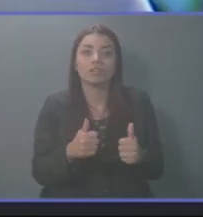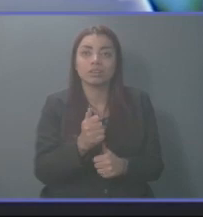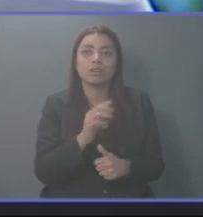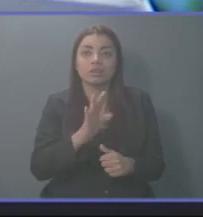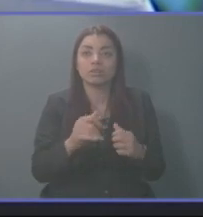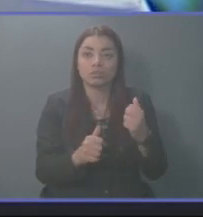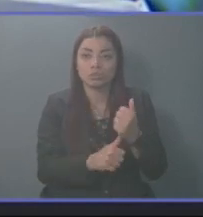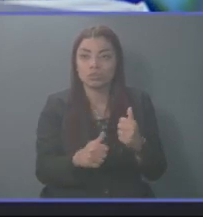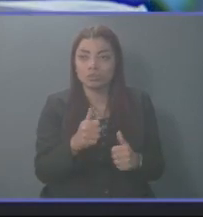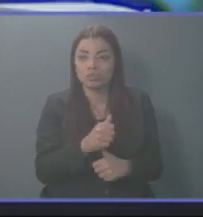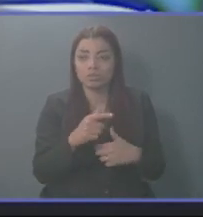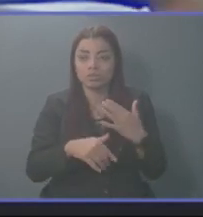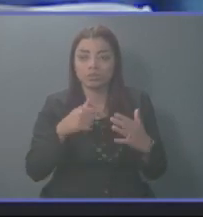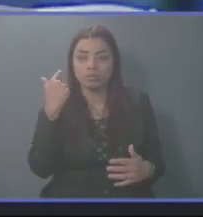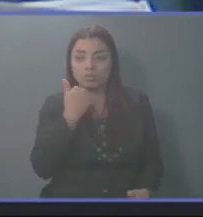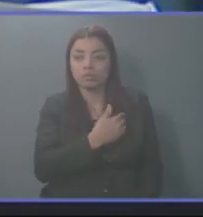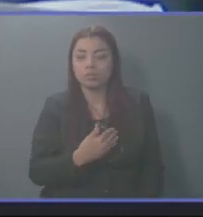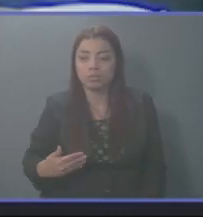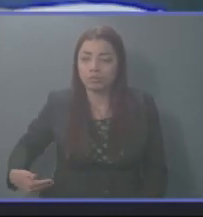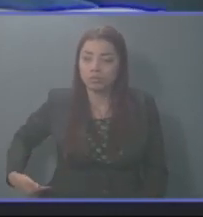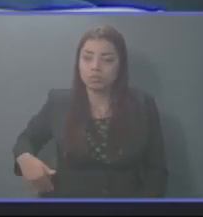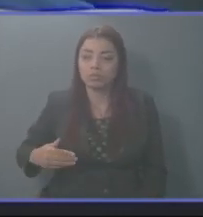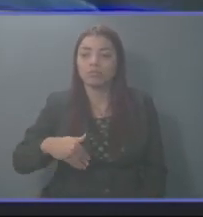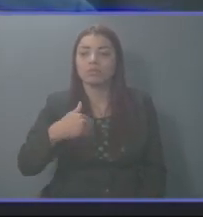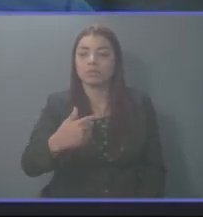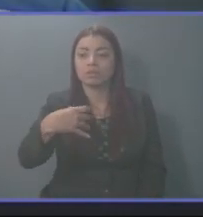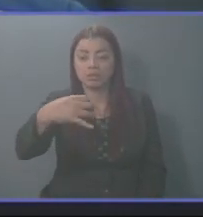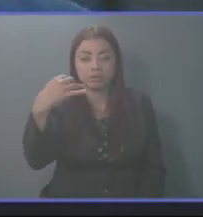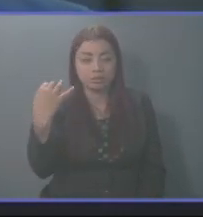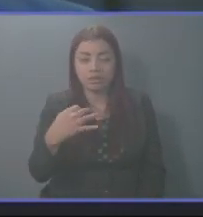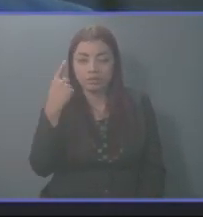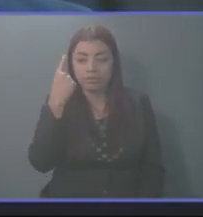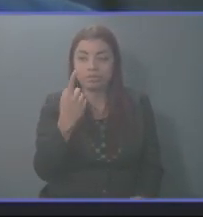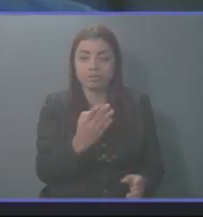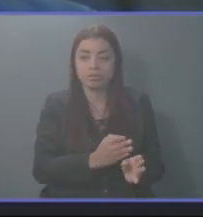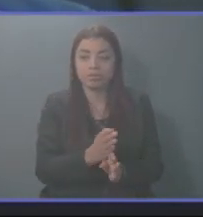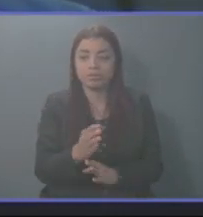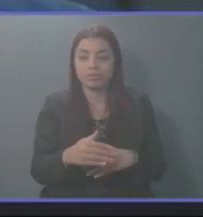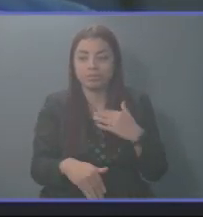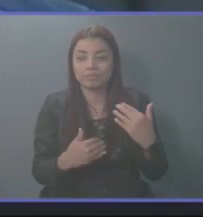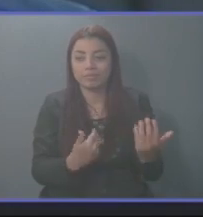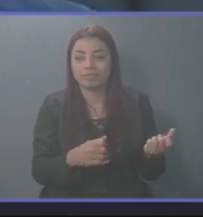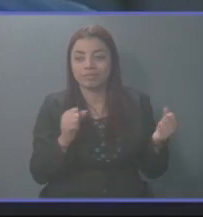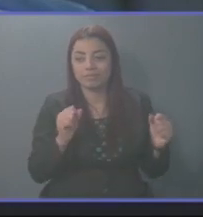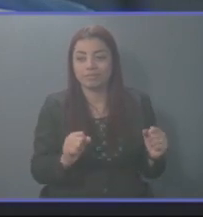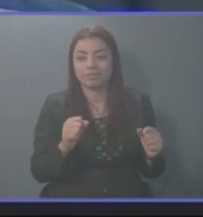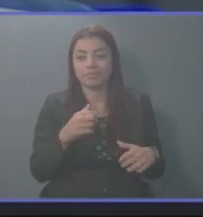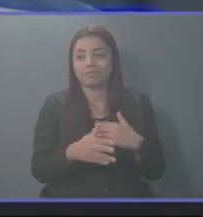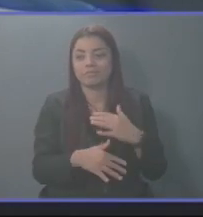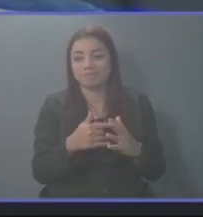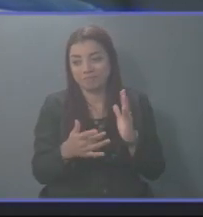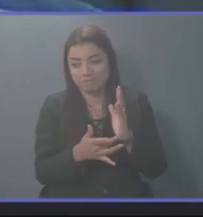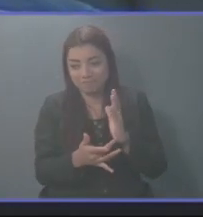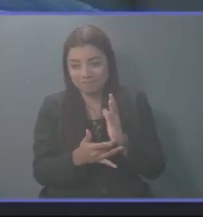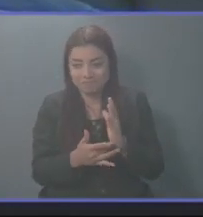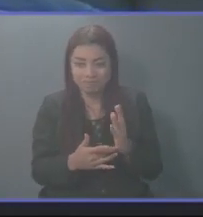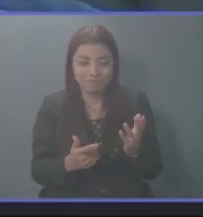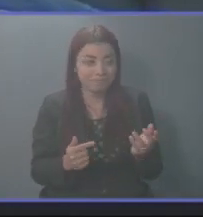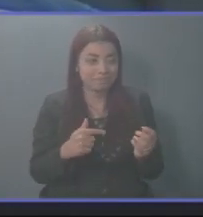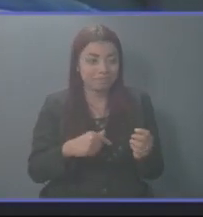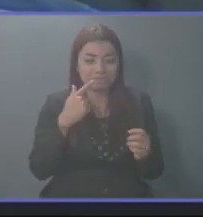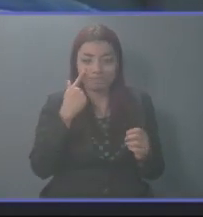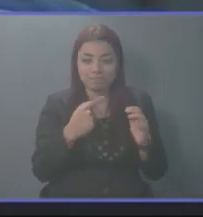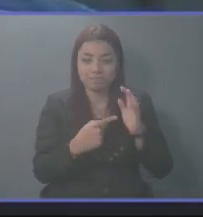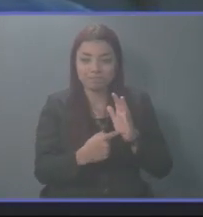suplentes nombrados por el presidente del INDES, quienes deben ser profesionales con capacidades técnicas demostrables